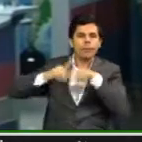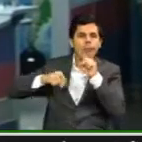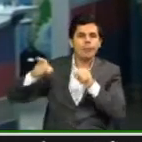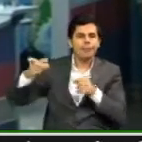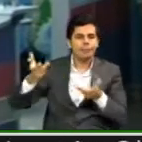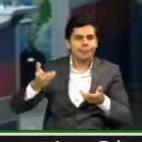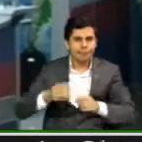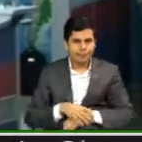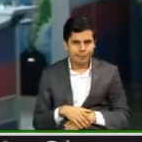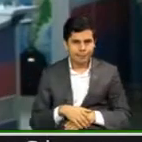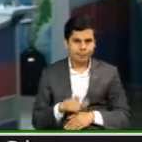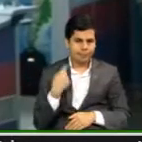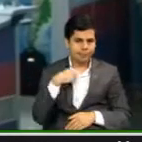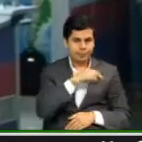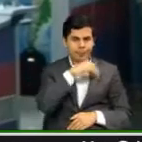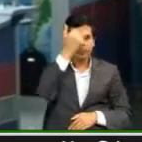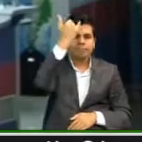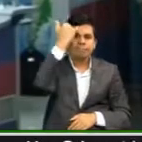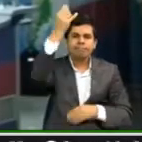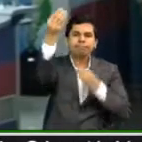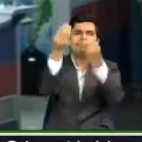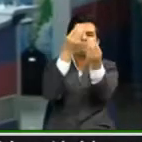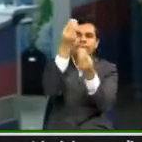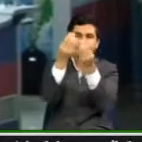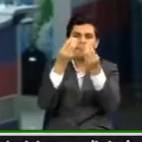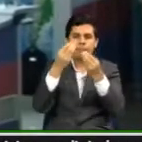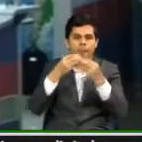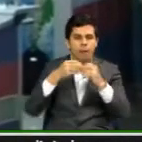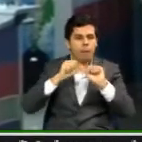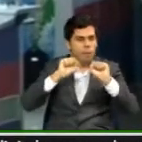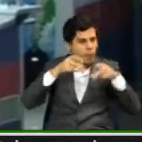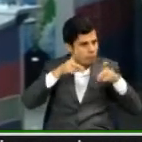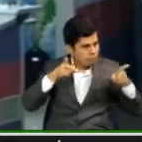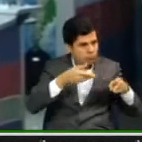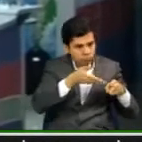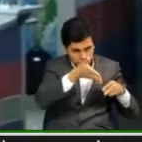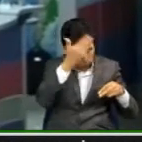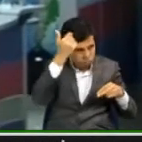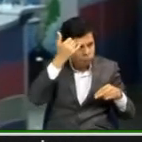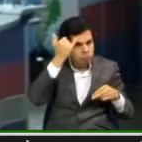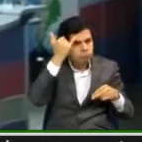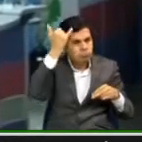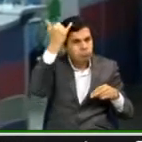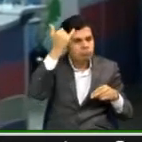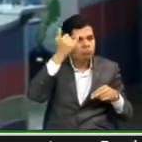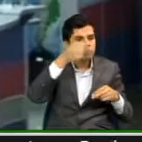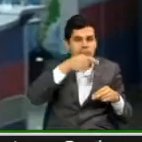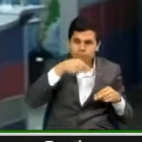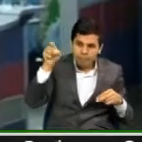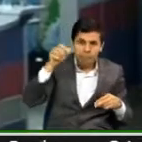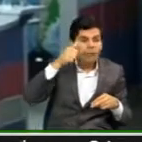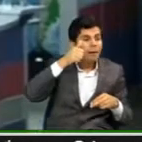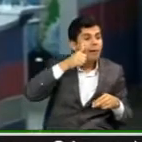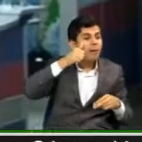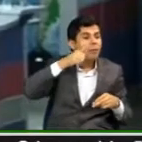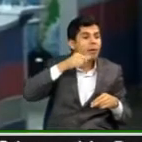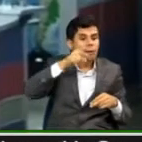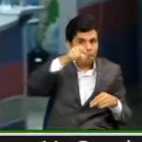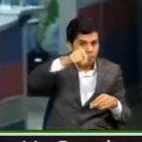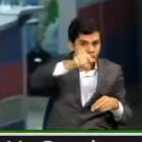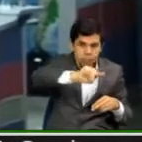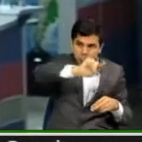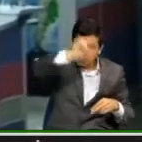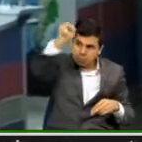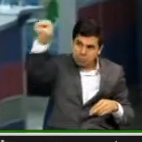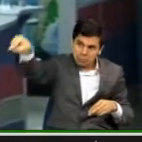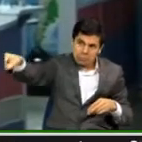alternativa que hemos encontrado y que hemos utilizado es llevar las personas hasta Arauca para hacer el